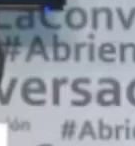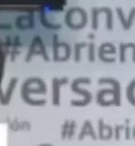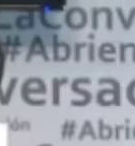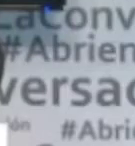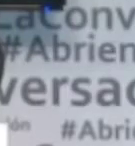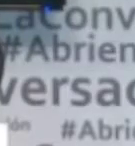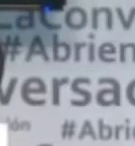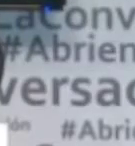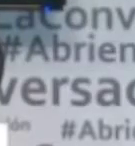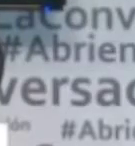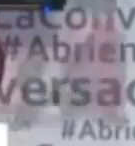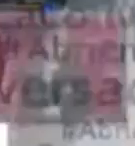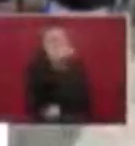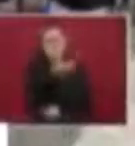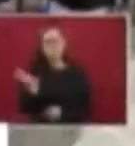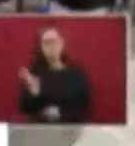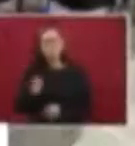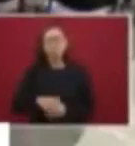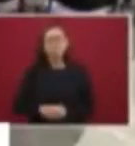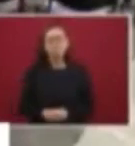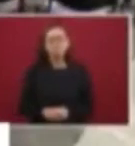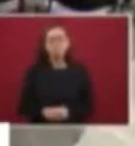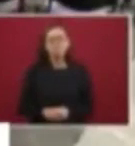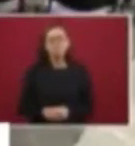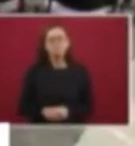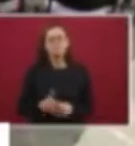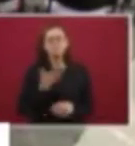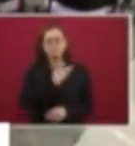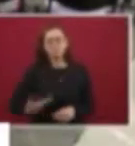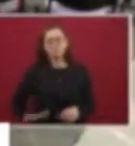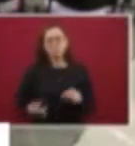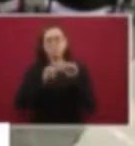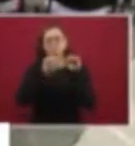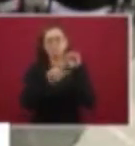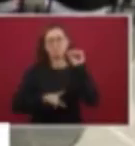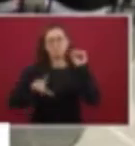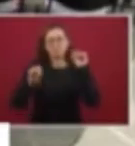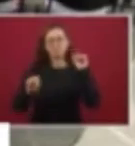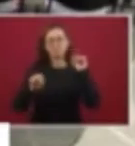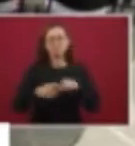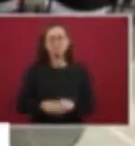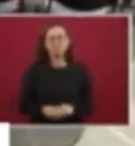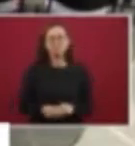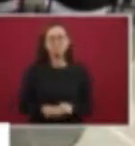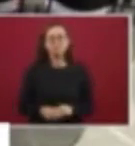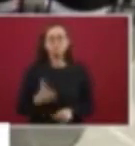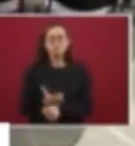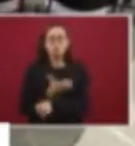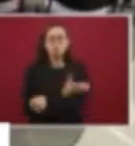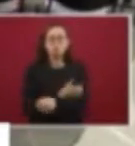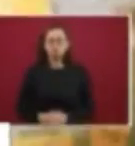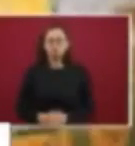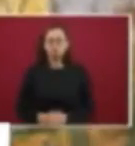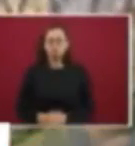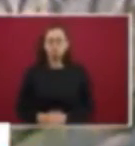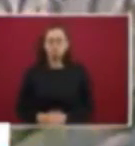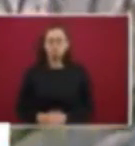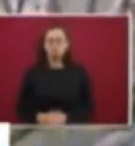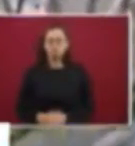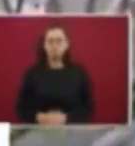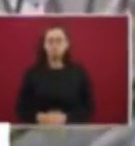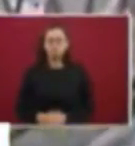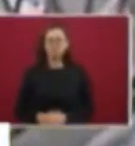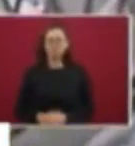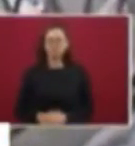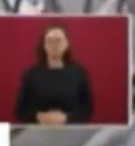Panamericanos de Lima. En medio de un hervidero de grillos, y me refiero a lo que hizo la Comisión de Deportes de la Cámara de Diputados con